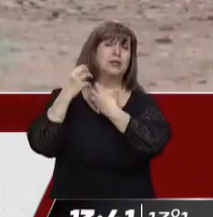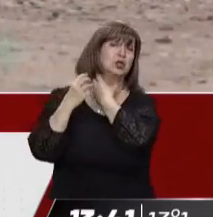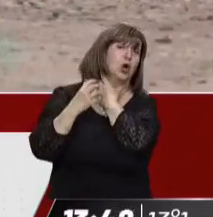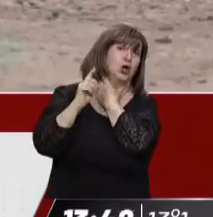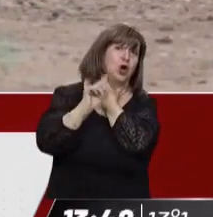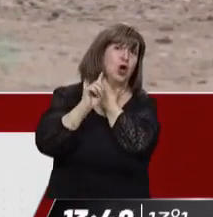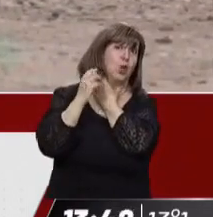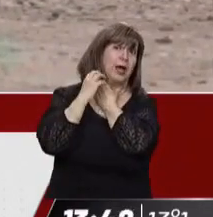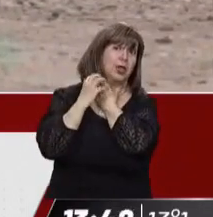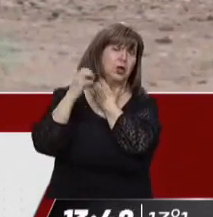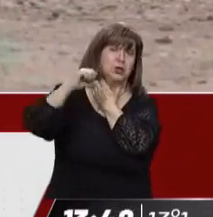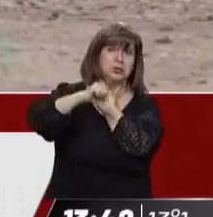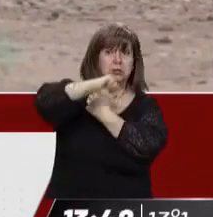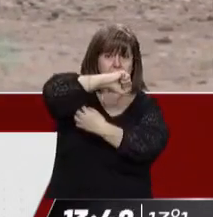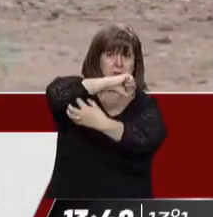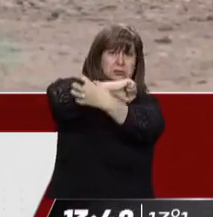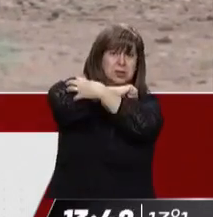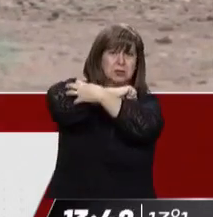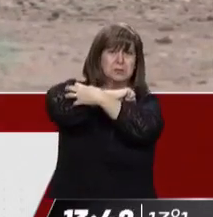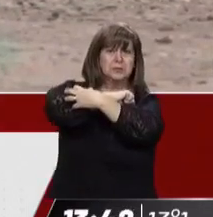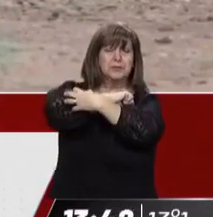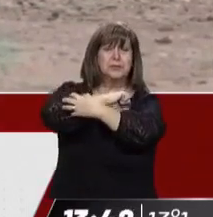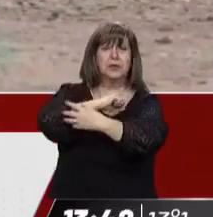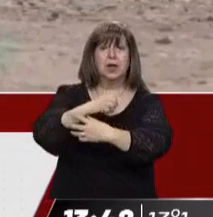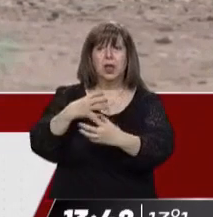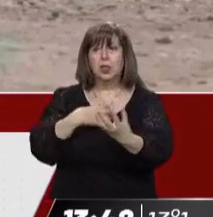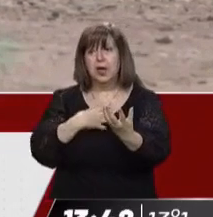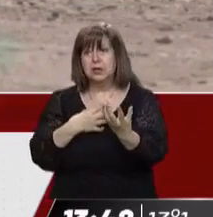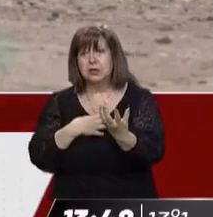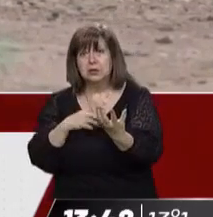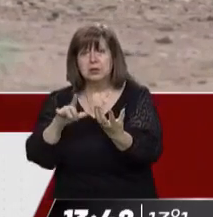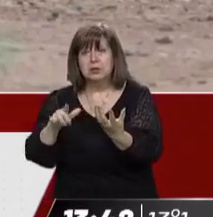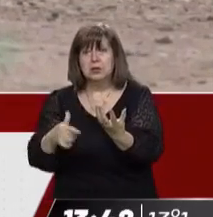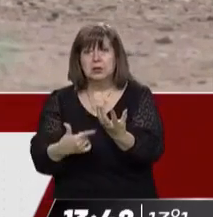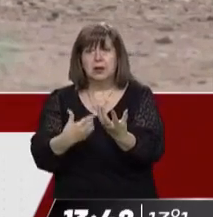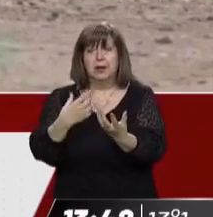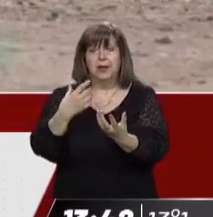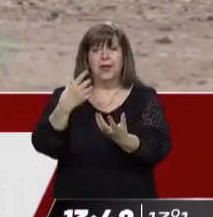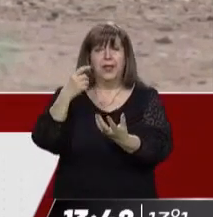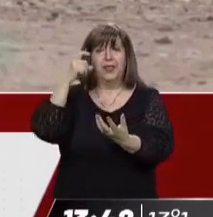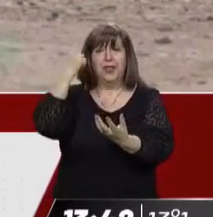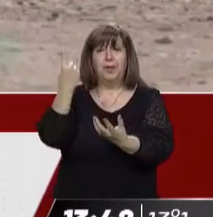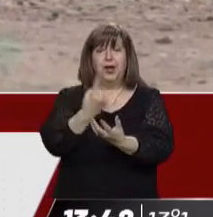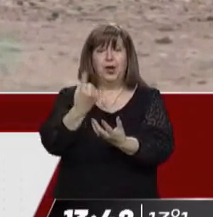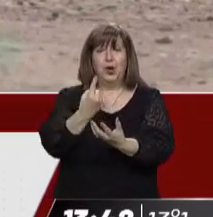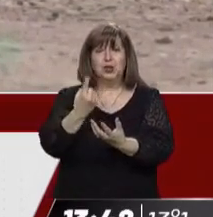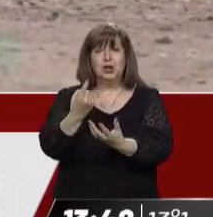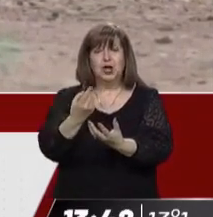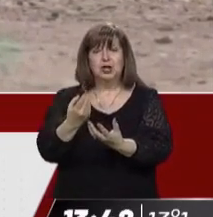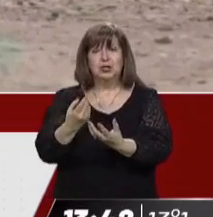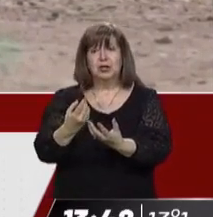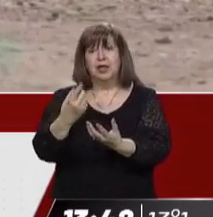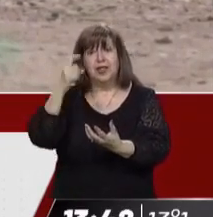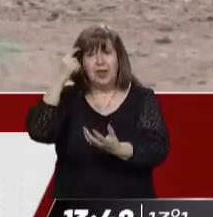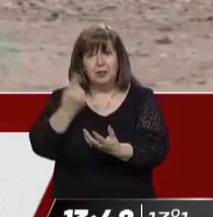y bueno después de eso no así que el dueño o sea los cinco o diez minutos viene el dueño con su camioneta y nos lleva al hospital